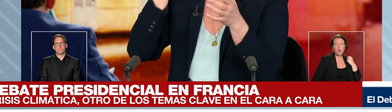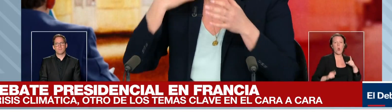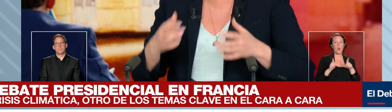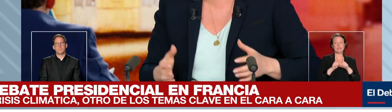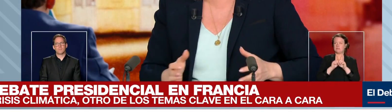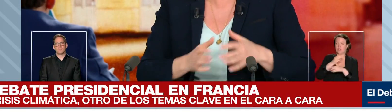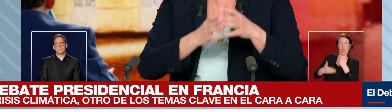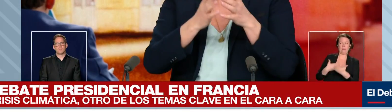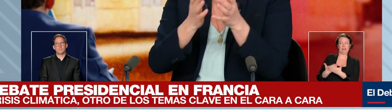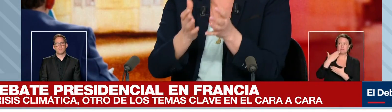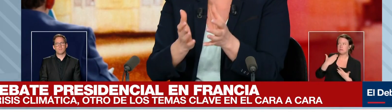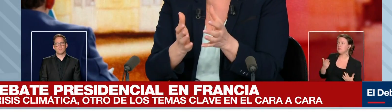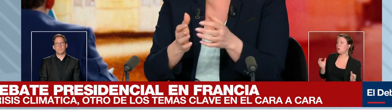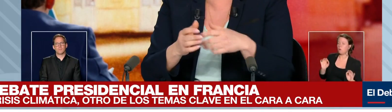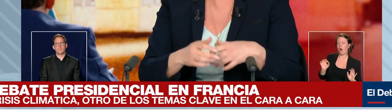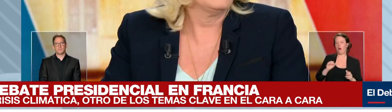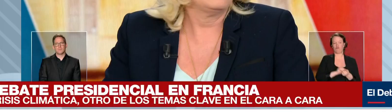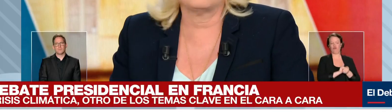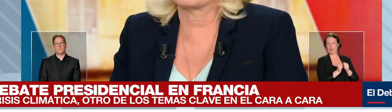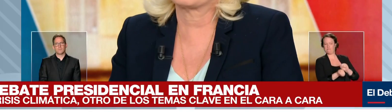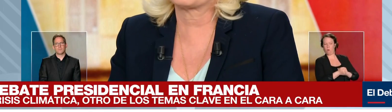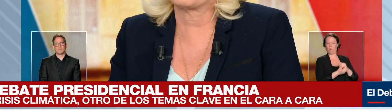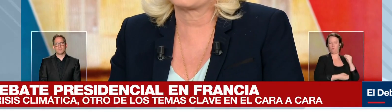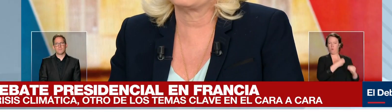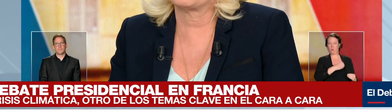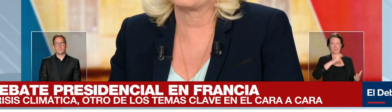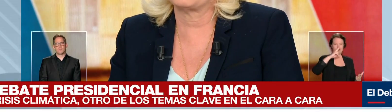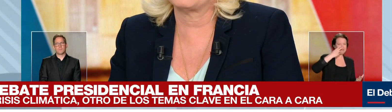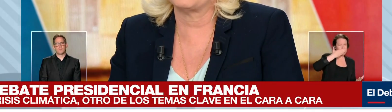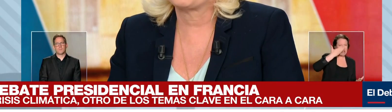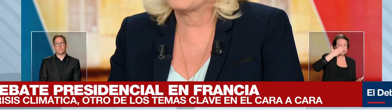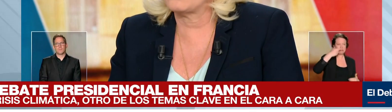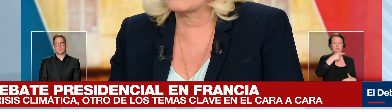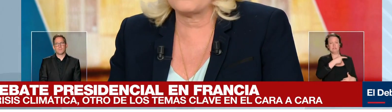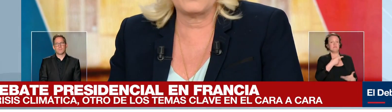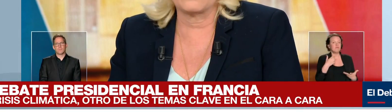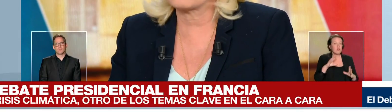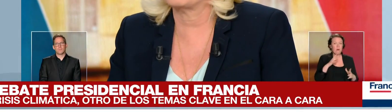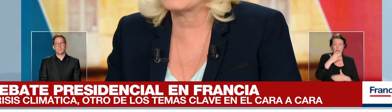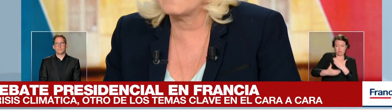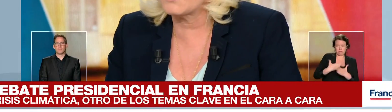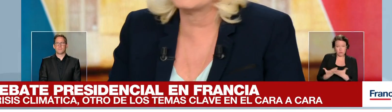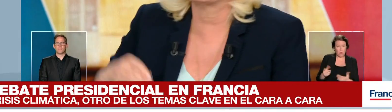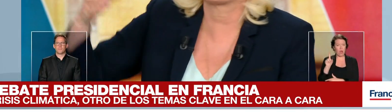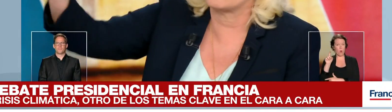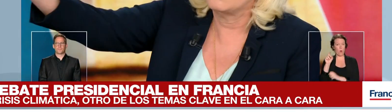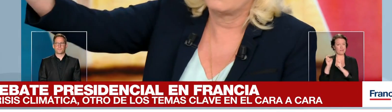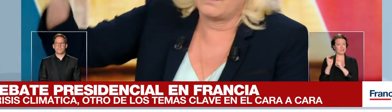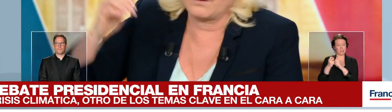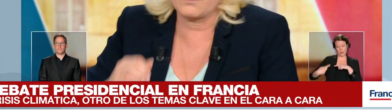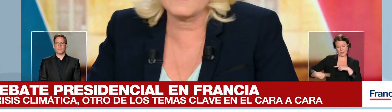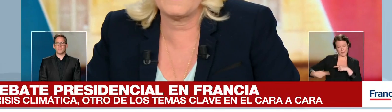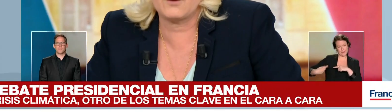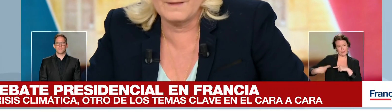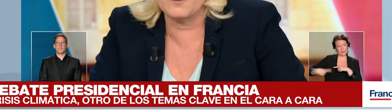gas y en carbón, y esa no es la mejor solución. Tenemos hidroelectricidad, esa nos sirve